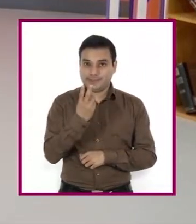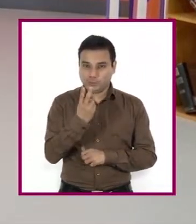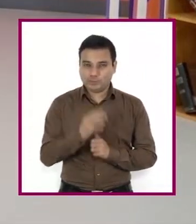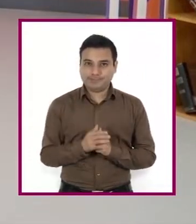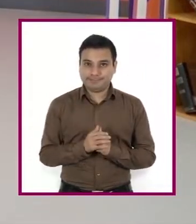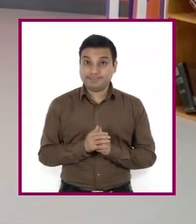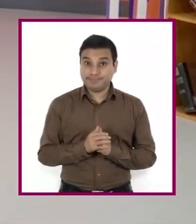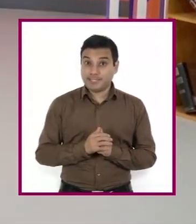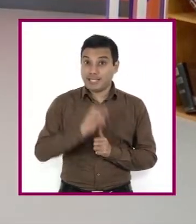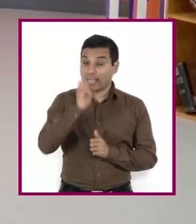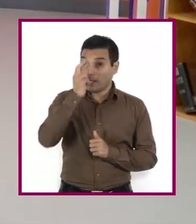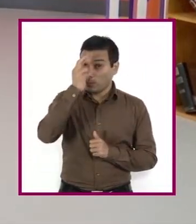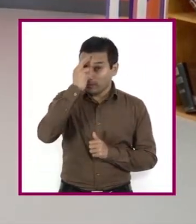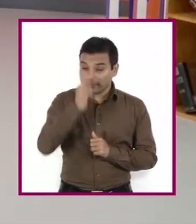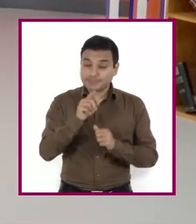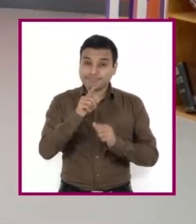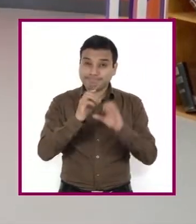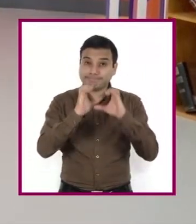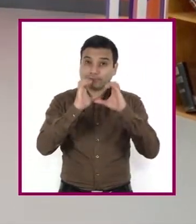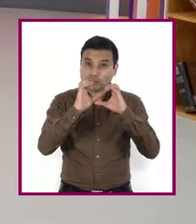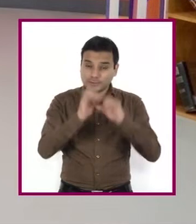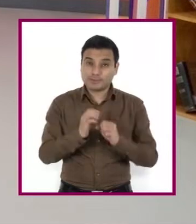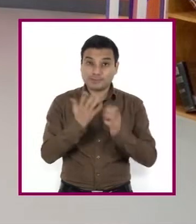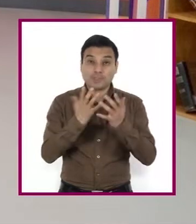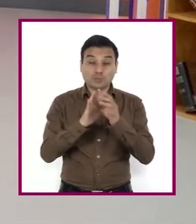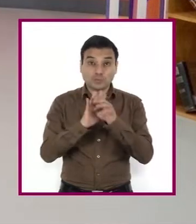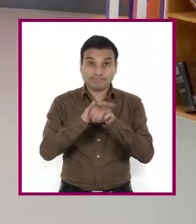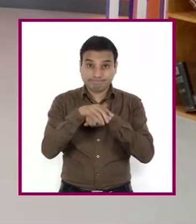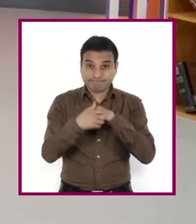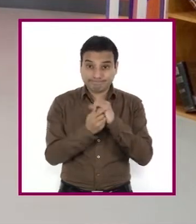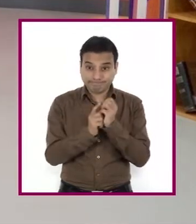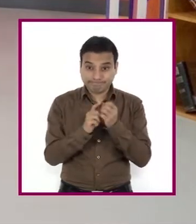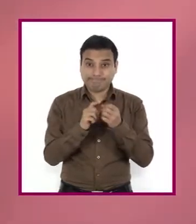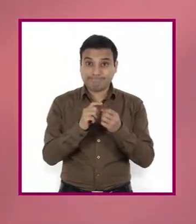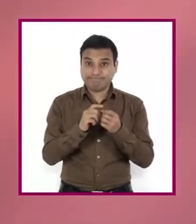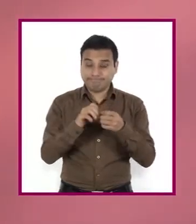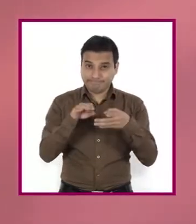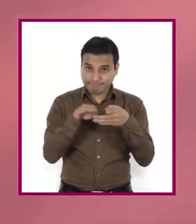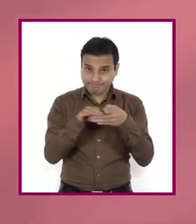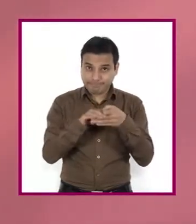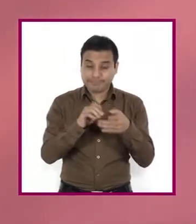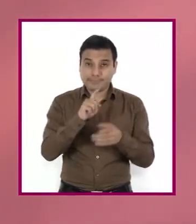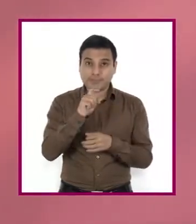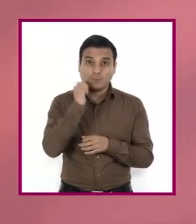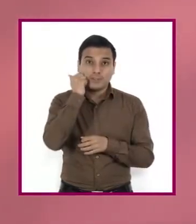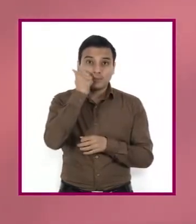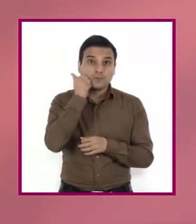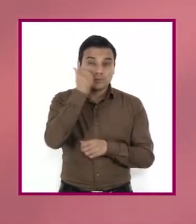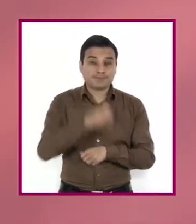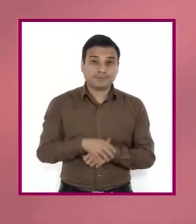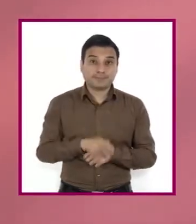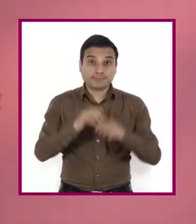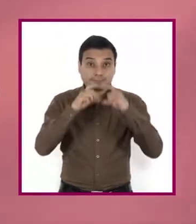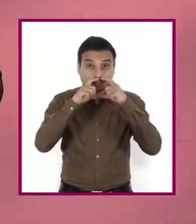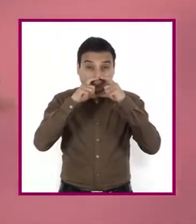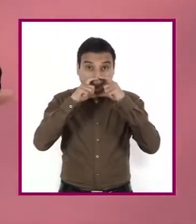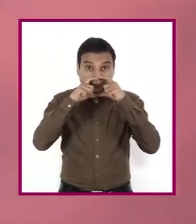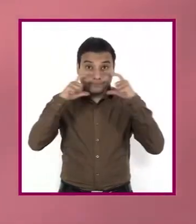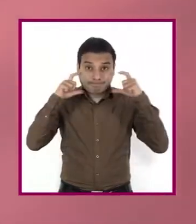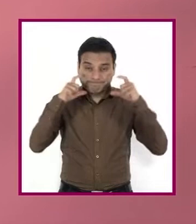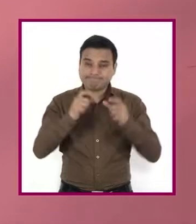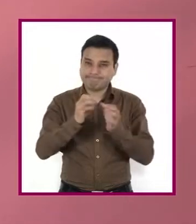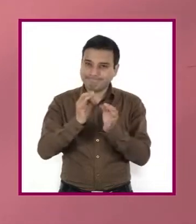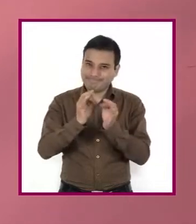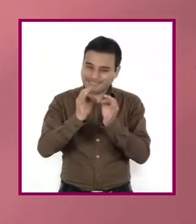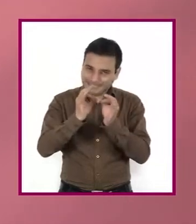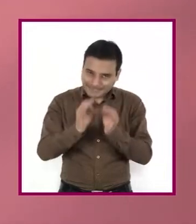les recuerdo que debemos seguir cuidándonos, lavando frecuentemente nuestras manos con agua y abundante jabón, usando el cubrebocas adecuadamente de